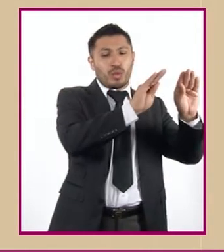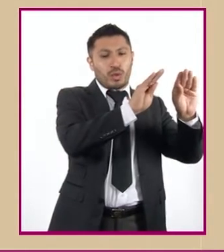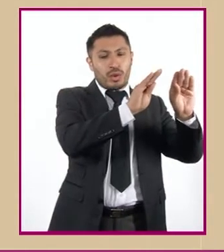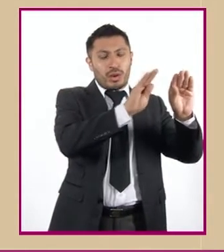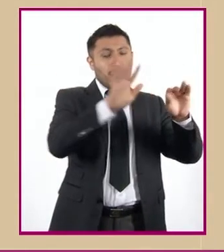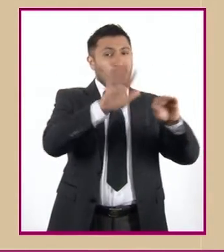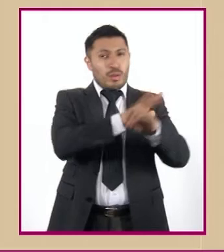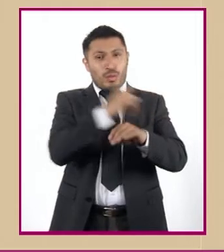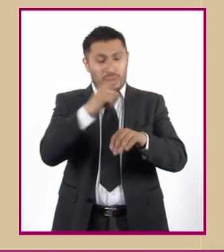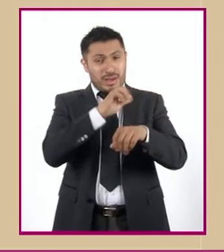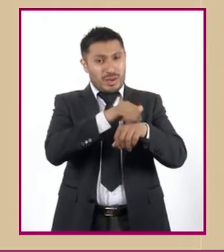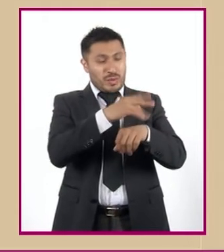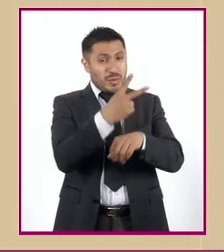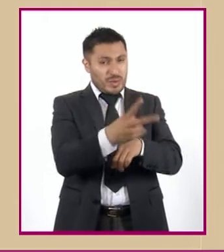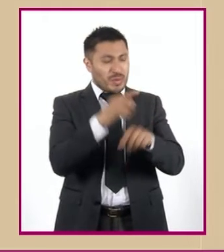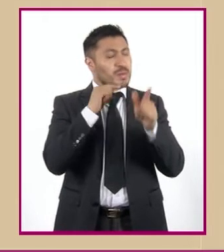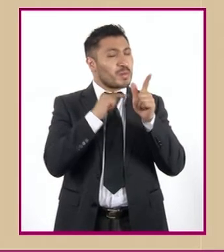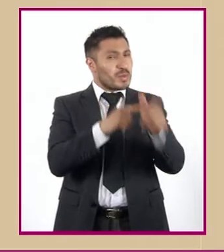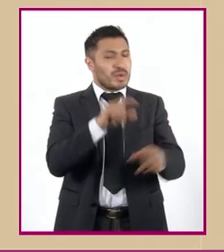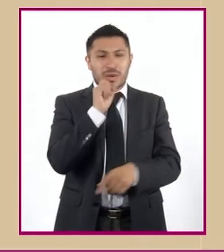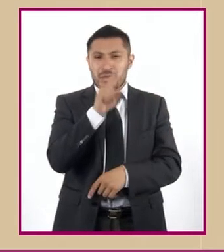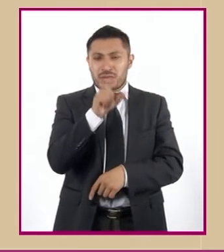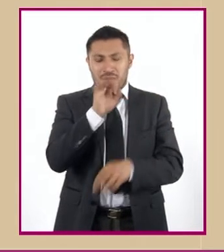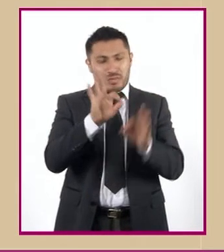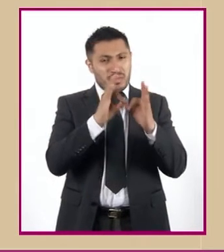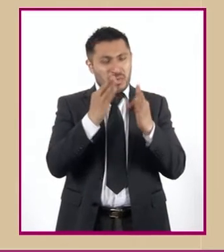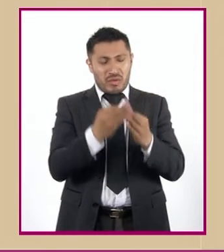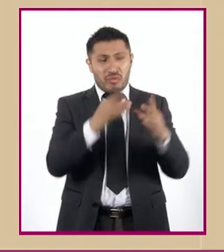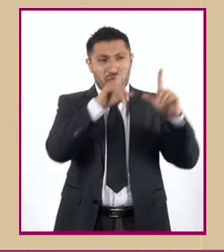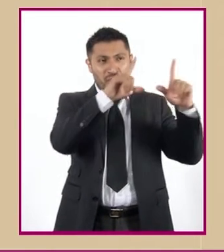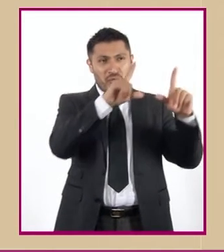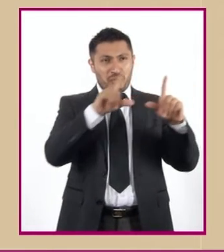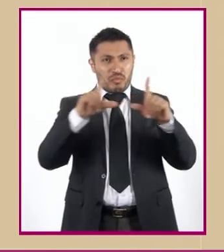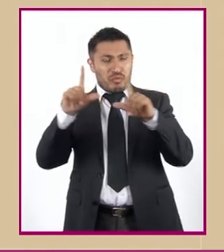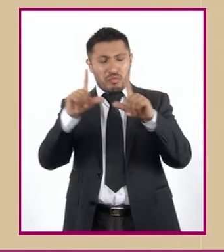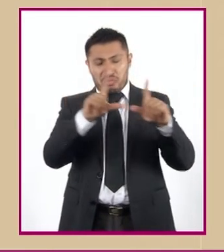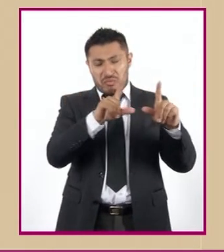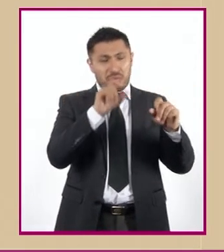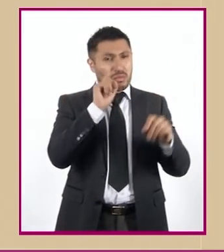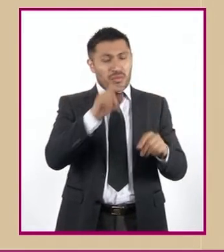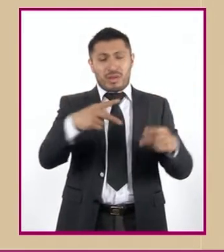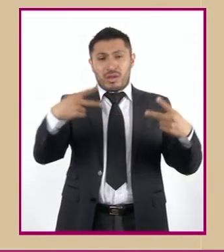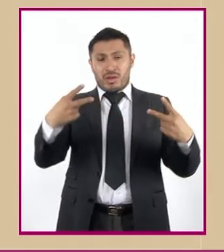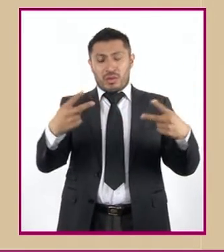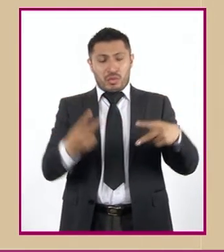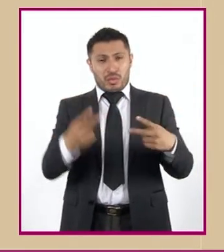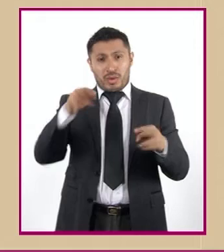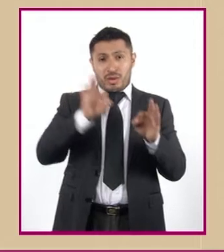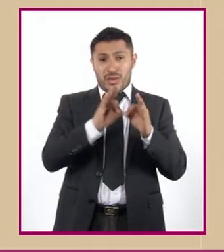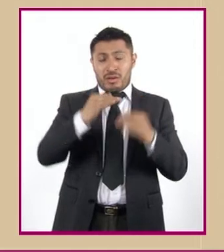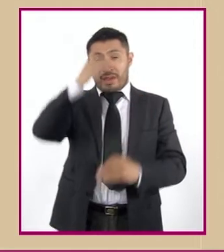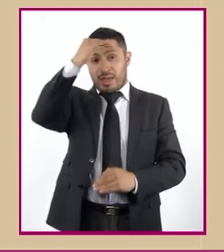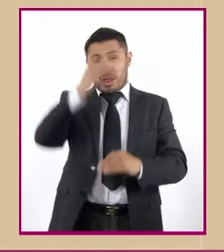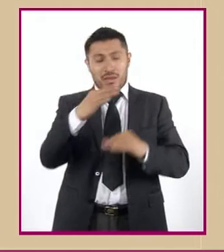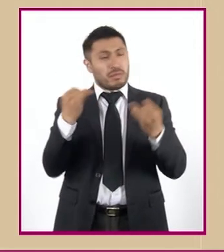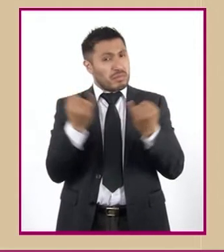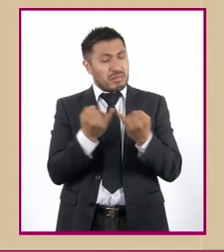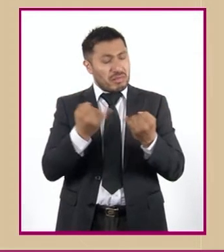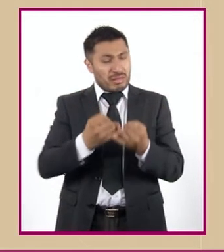que el polígono 2 sigue conservando la medida de sus lados, la medida de sus ángulos, su tamaño y su